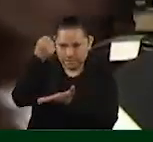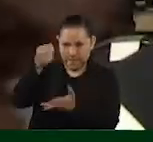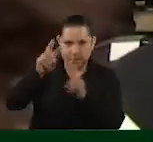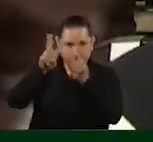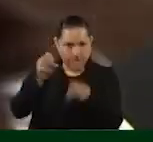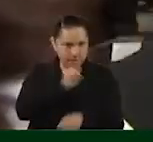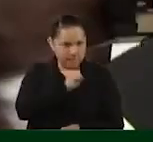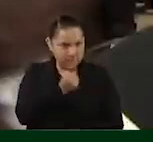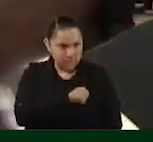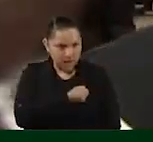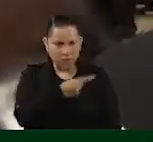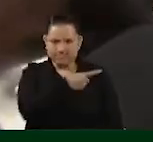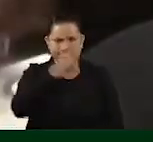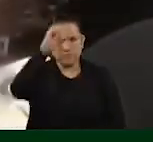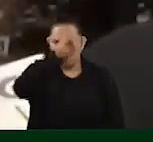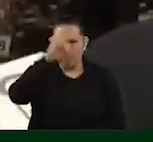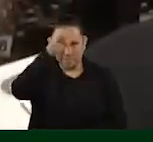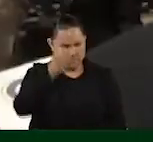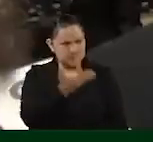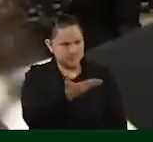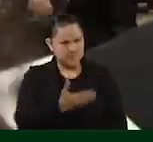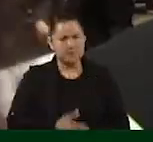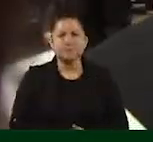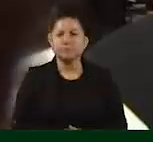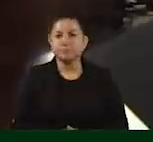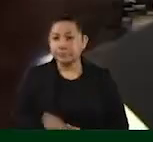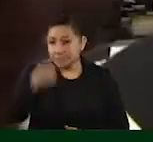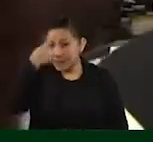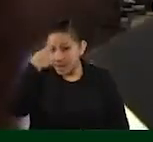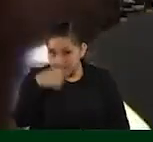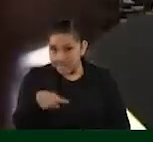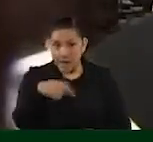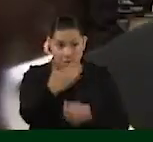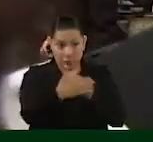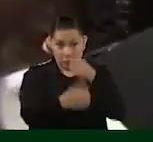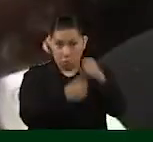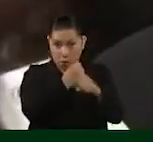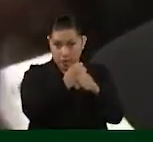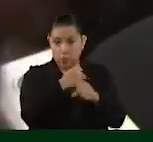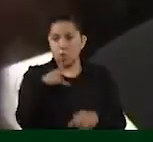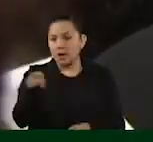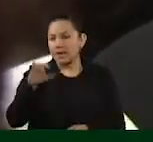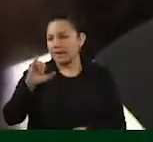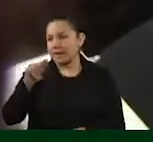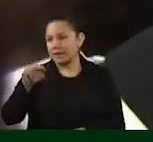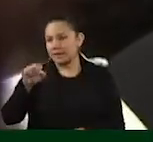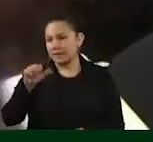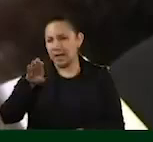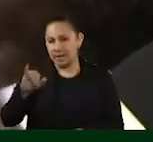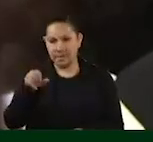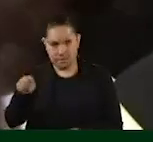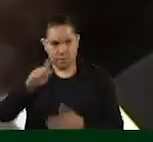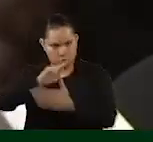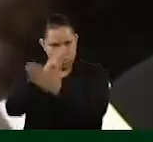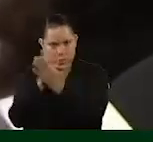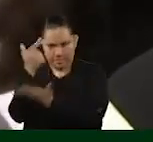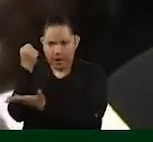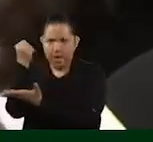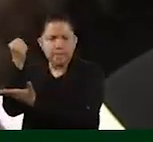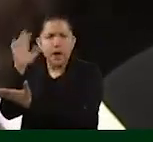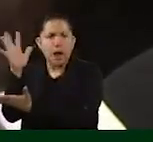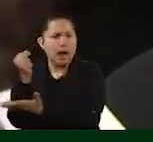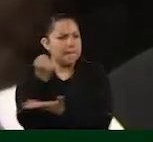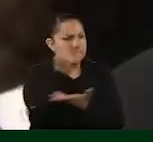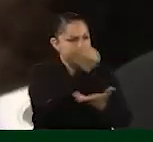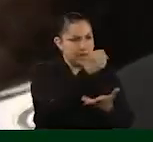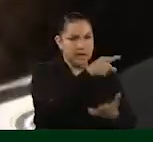Y para el próximo año, el mismo programa que estaba para el Insabi se fue para el IMSS Bienestar. La diferencia es que es menos